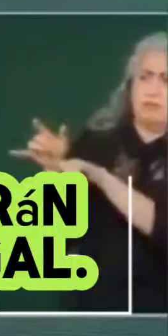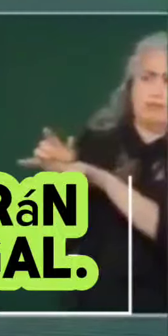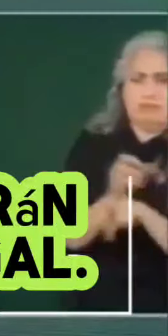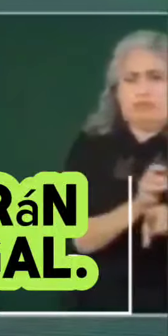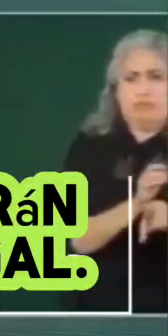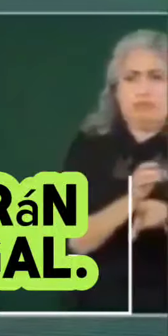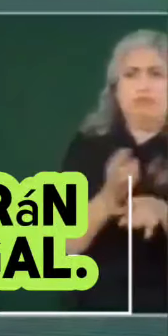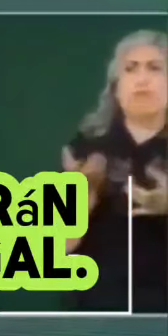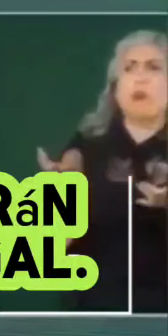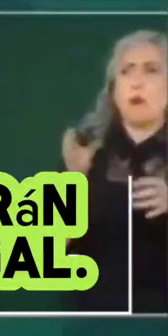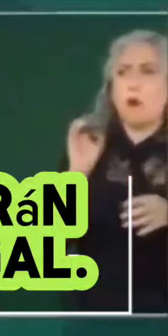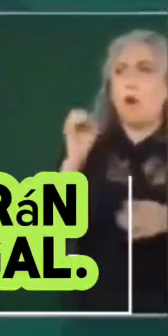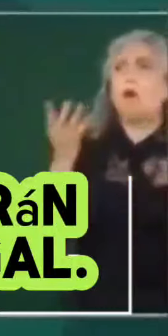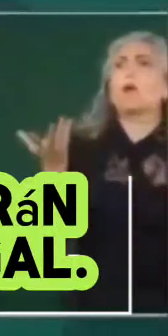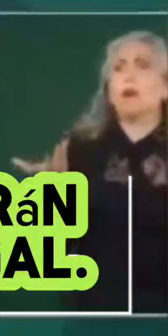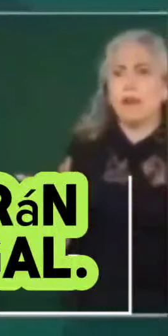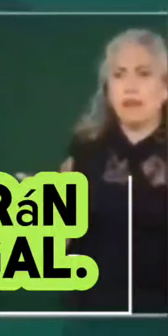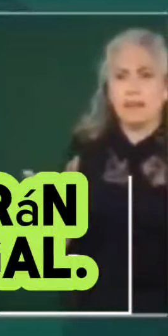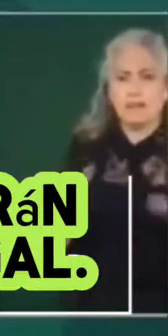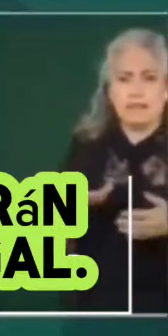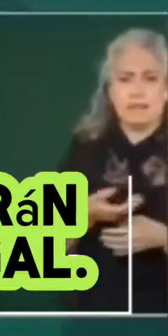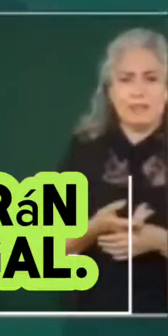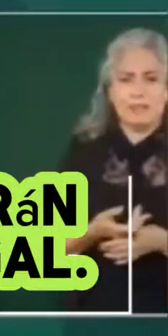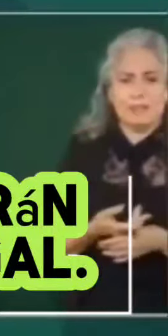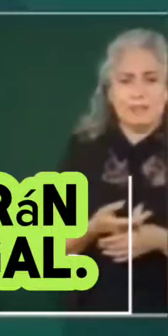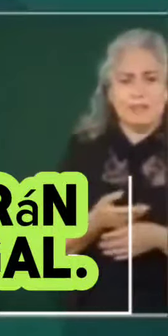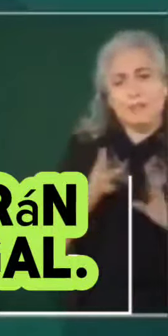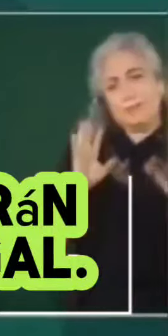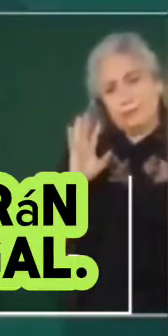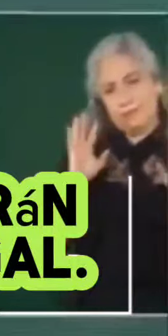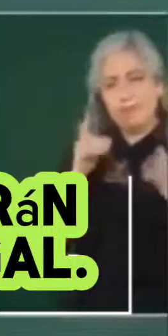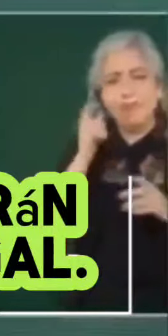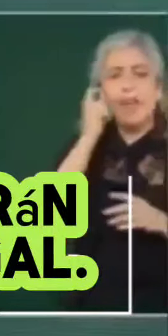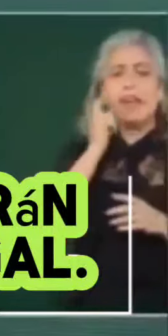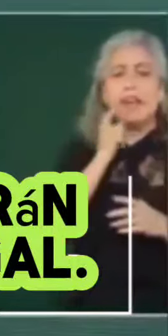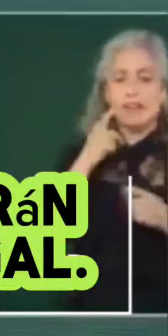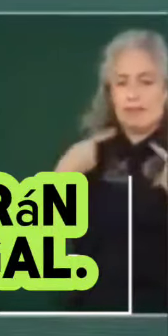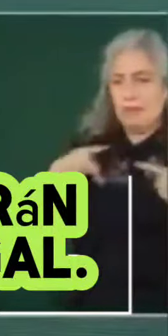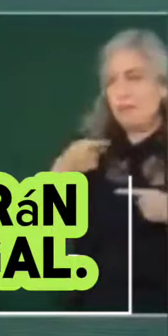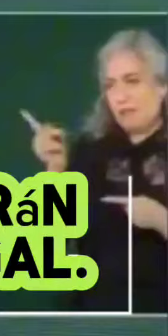eso nos lo van a decir la misma gente de Guerrero.